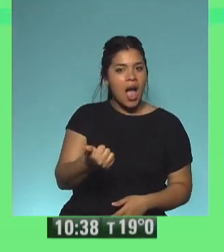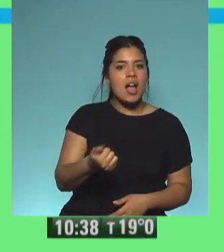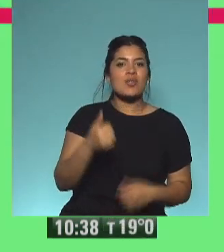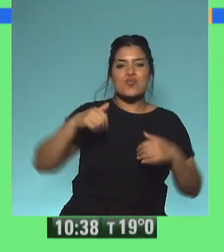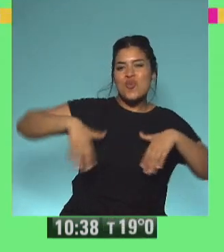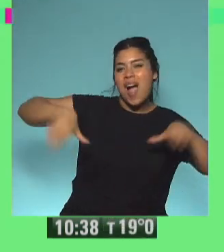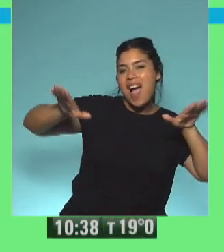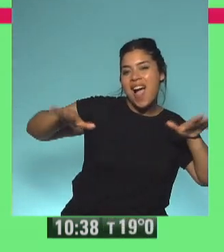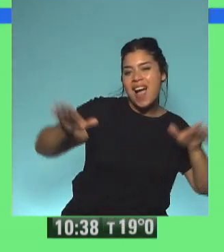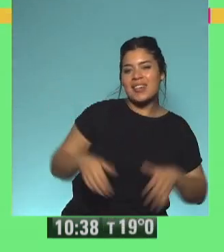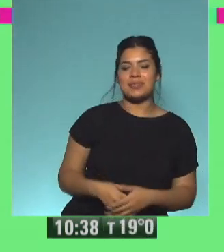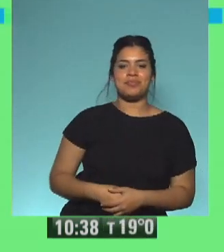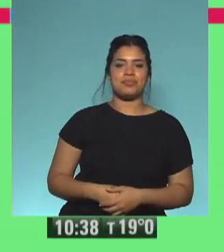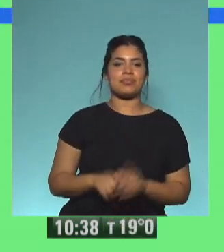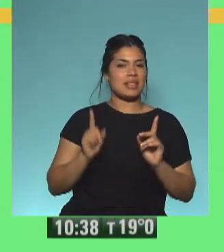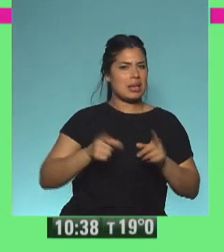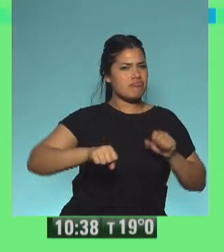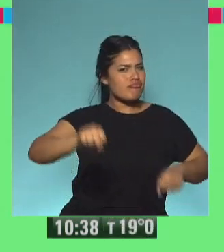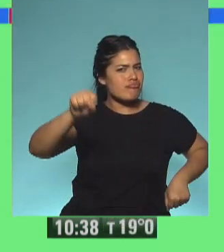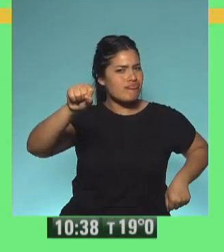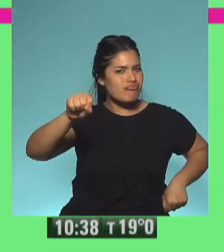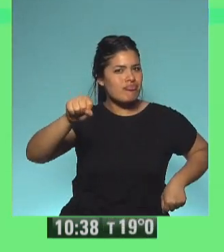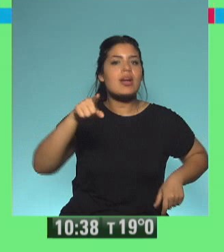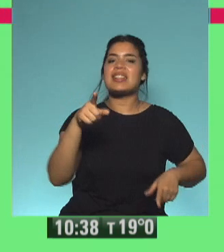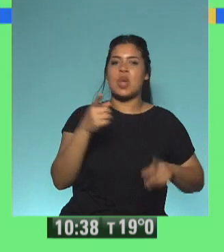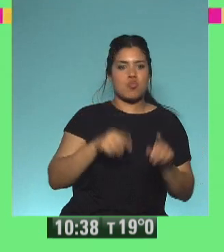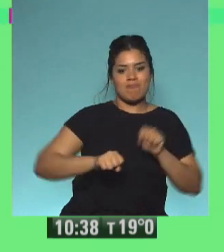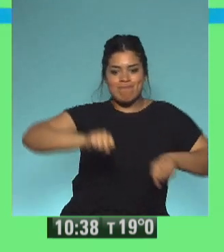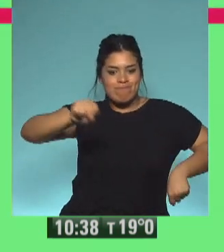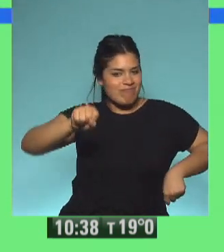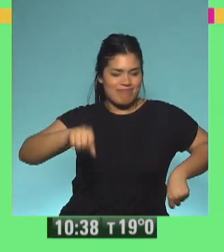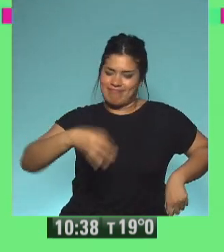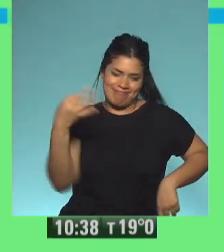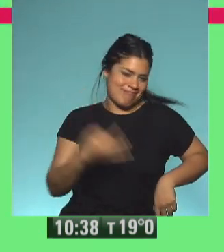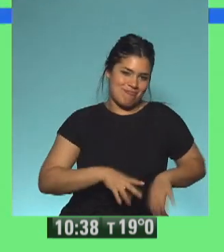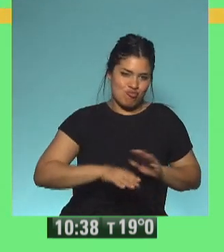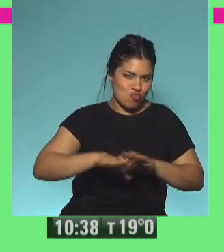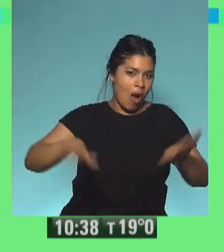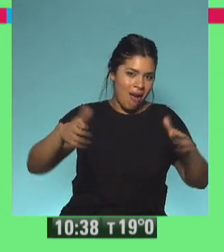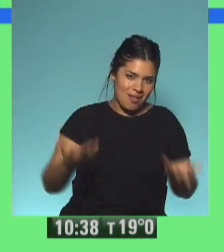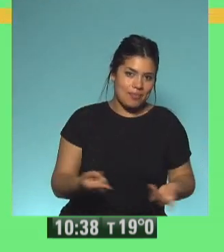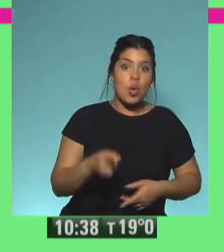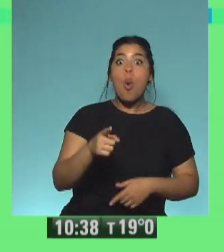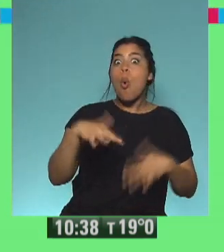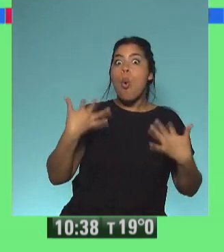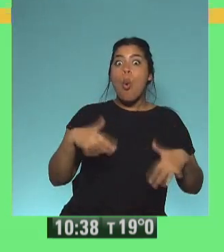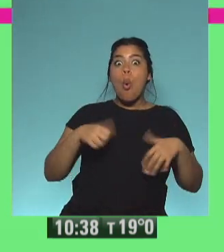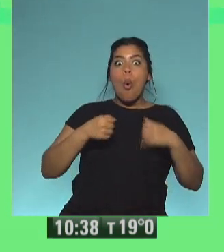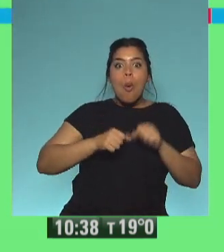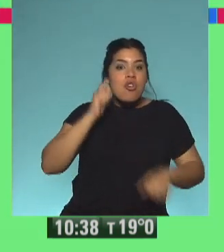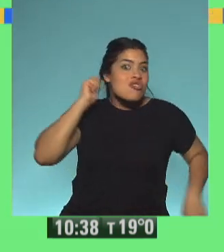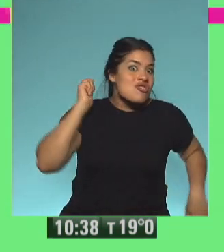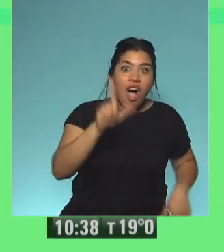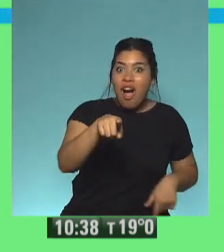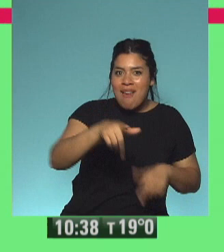¿También está ahí? Sí, esa es pose de volar. ¡Miren! ¡Lo logró Violeta volando! ¡Está volando!